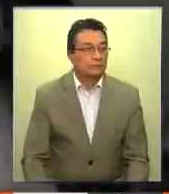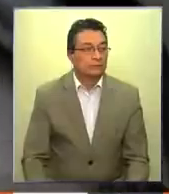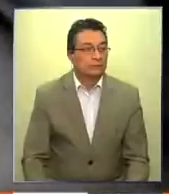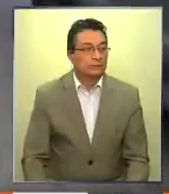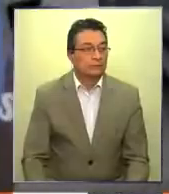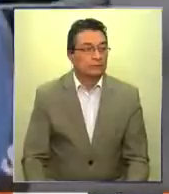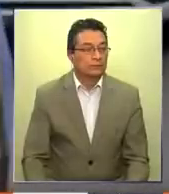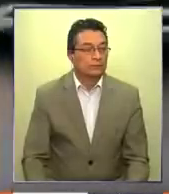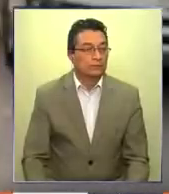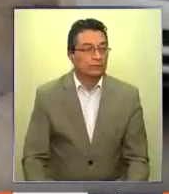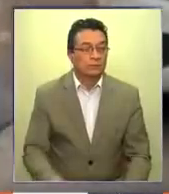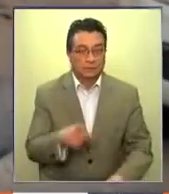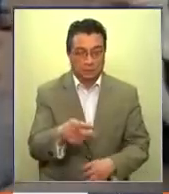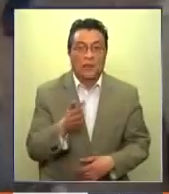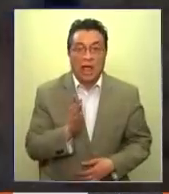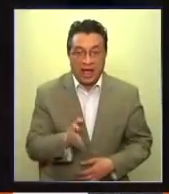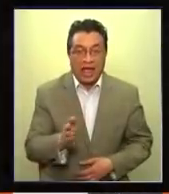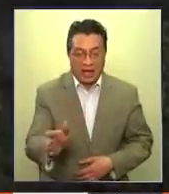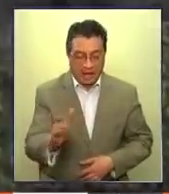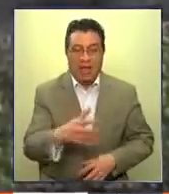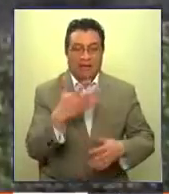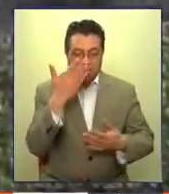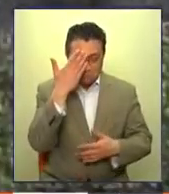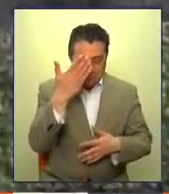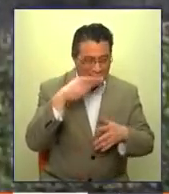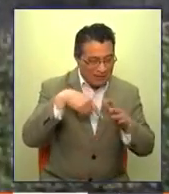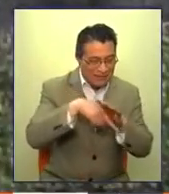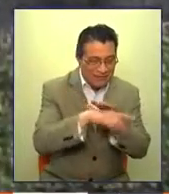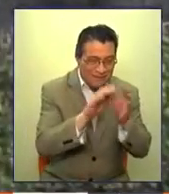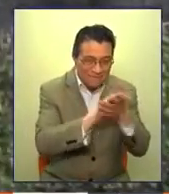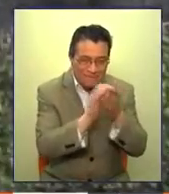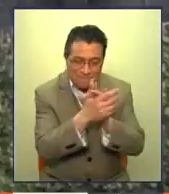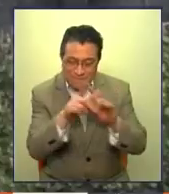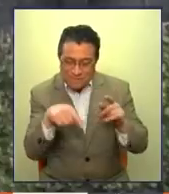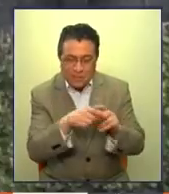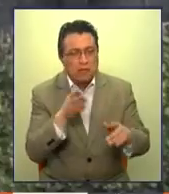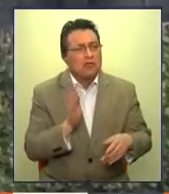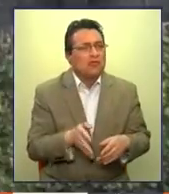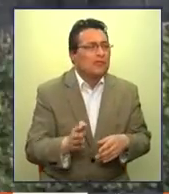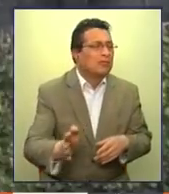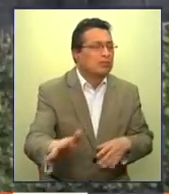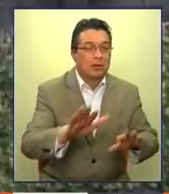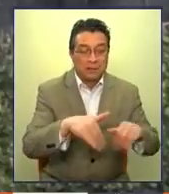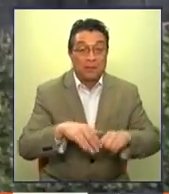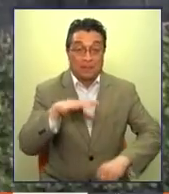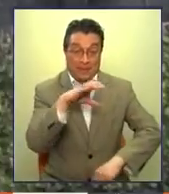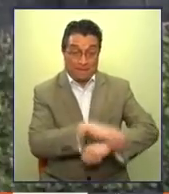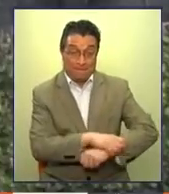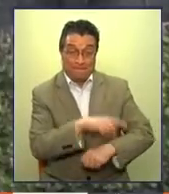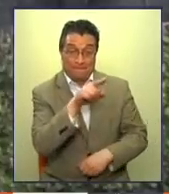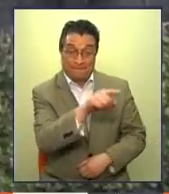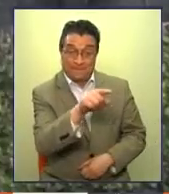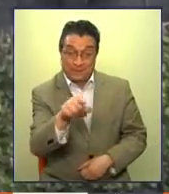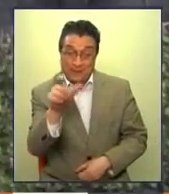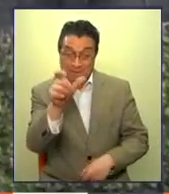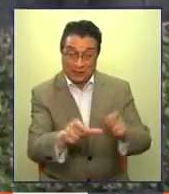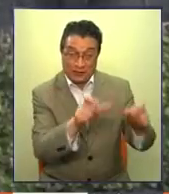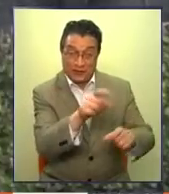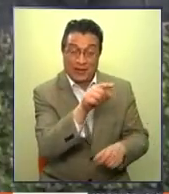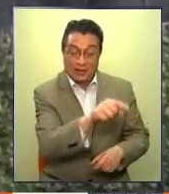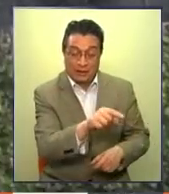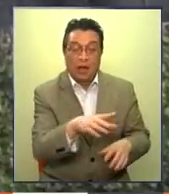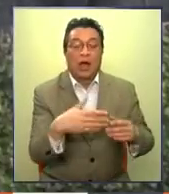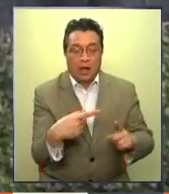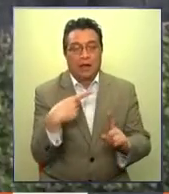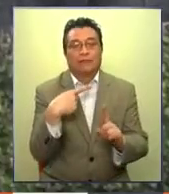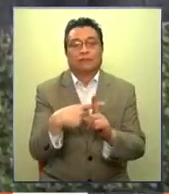Tenía una actividad permanente con el AMPA, con el mundo delictivo, y por lo tanto la detención de estas personas contribuye